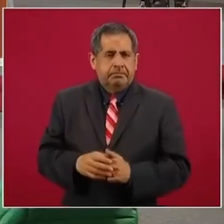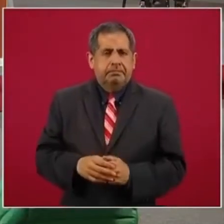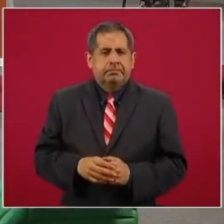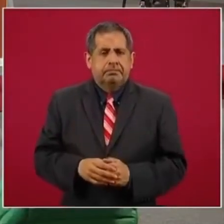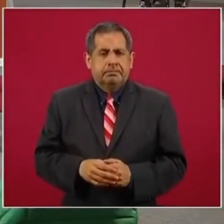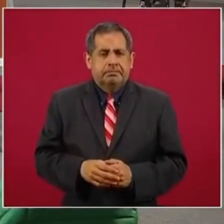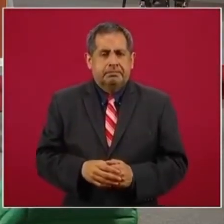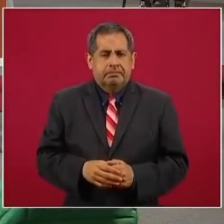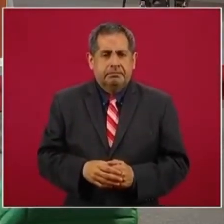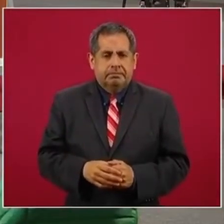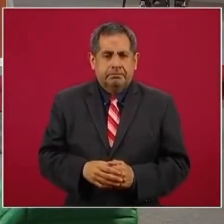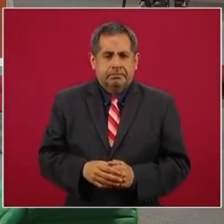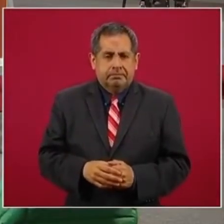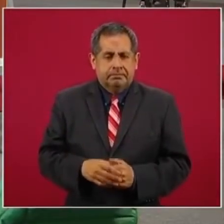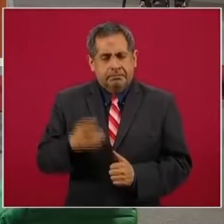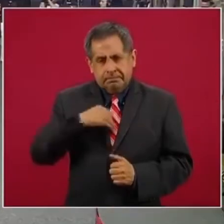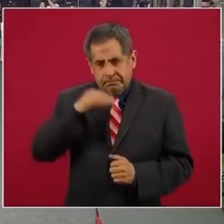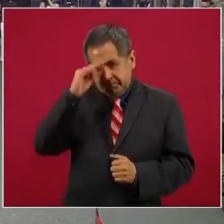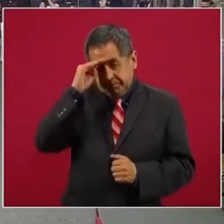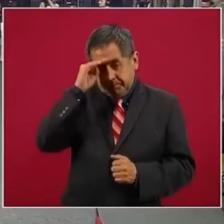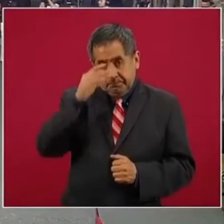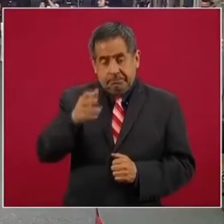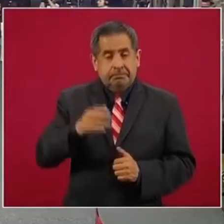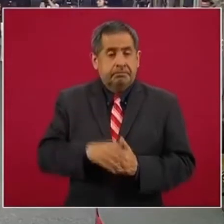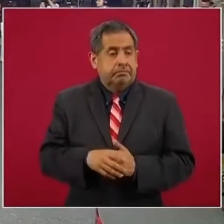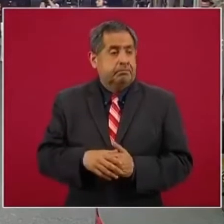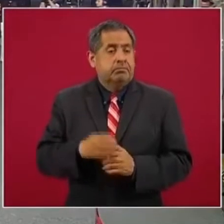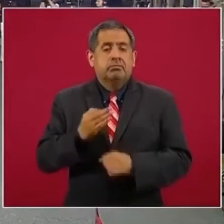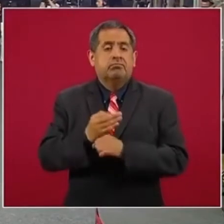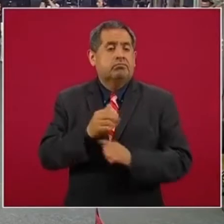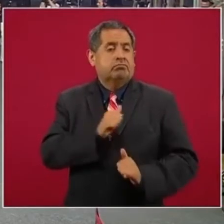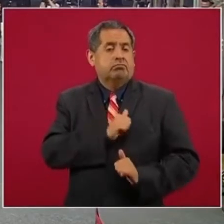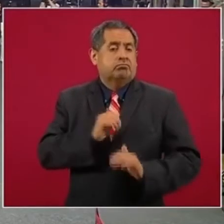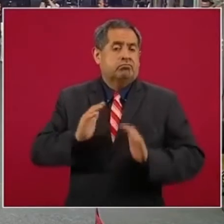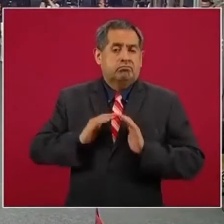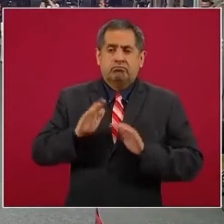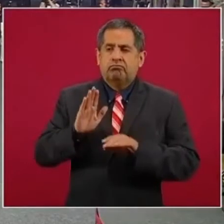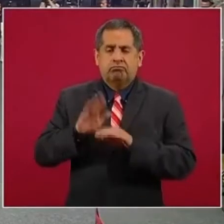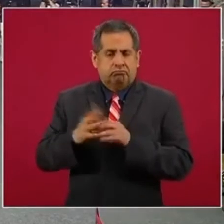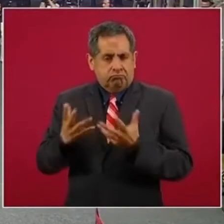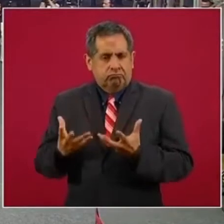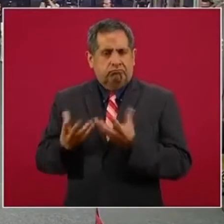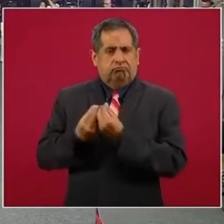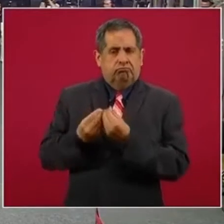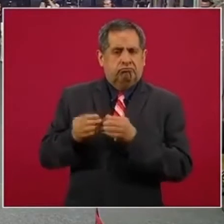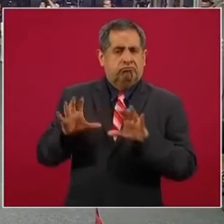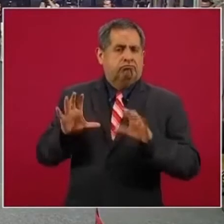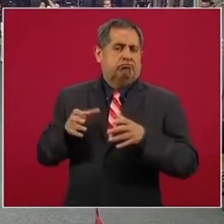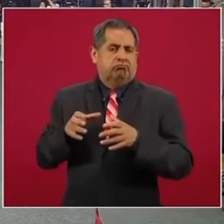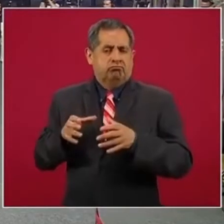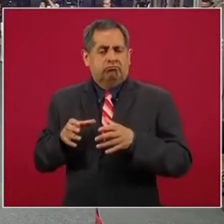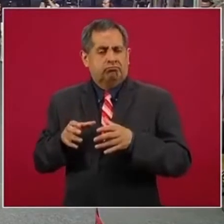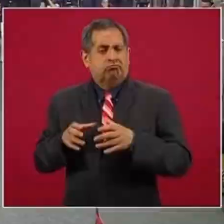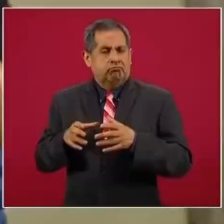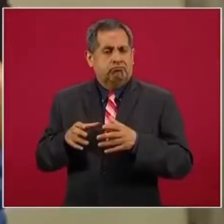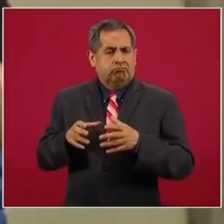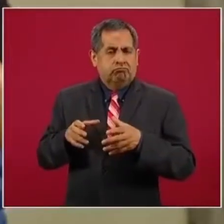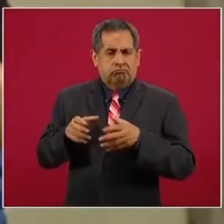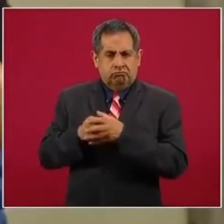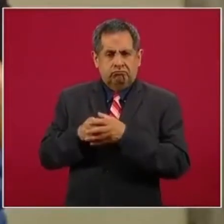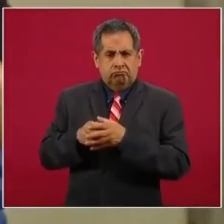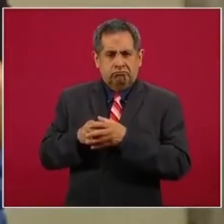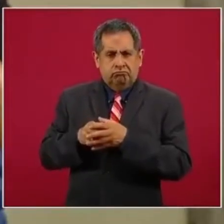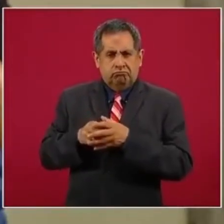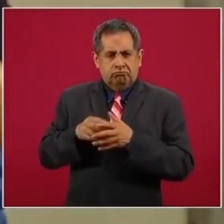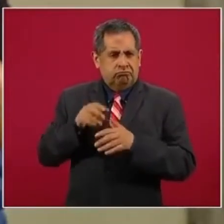y bueno, considerando que el Ejército, las Fuerzas Armadas se han sumado ya a este